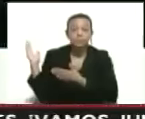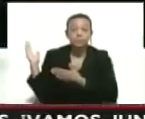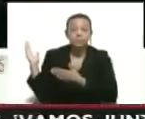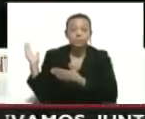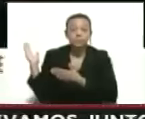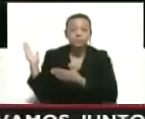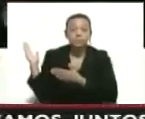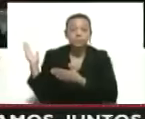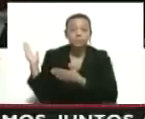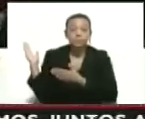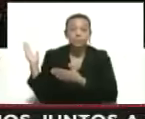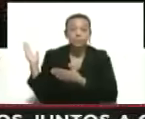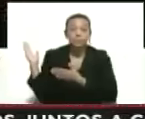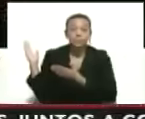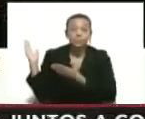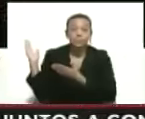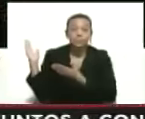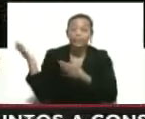¿Quieren que se los contemos doble?